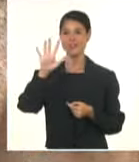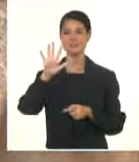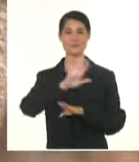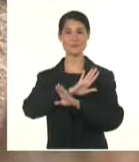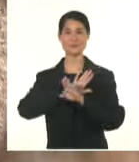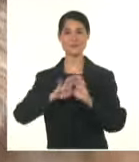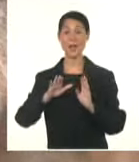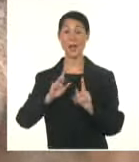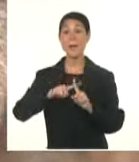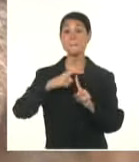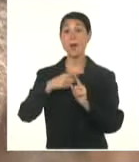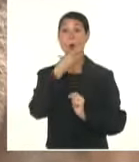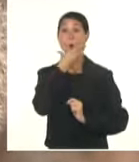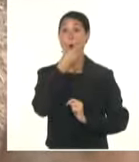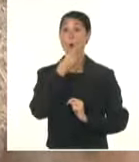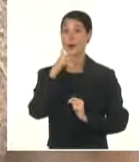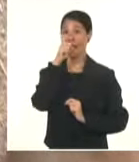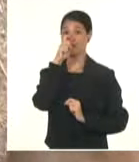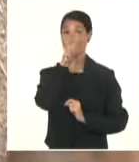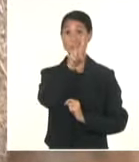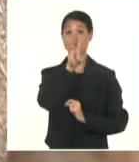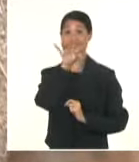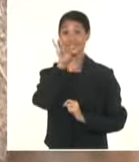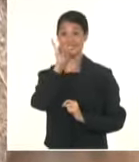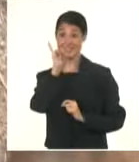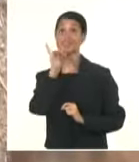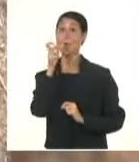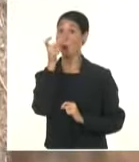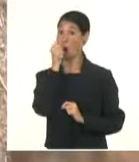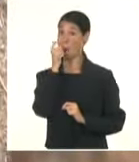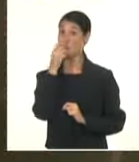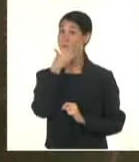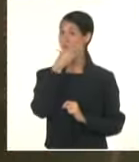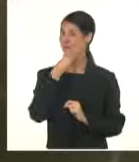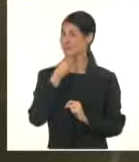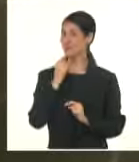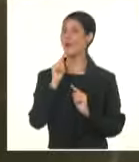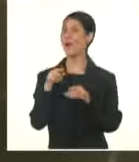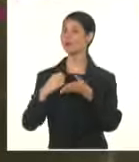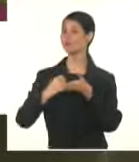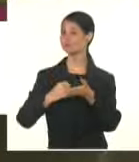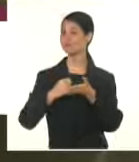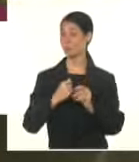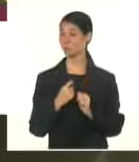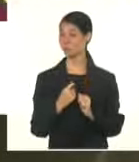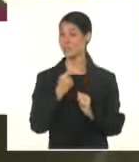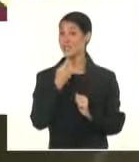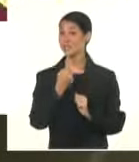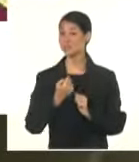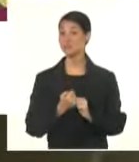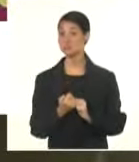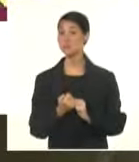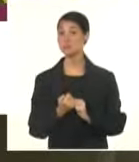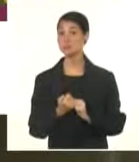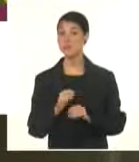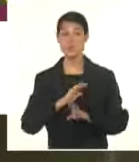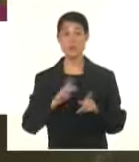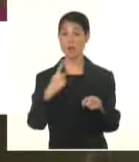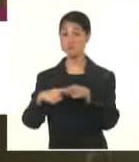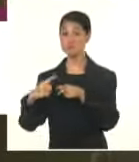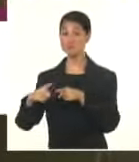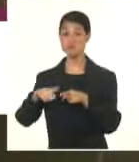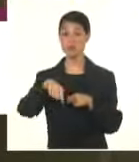de 27 años, Alberto Santana Hernández. Como joven campesino he sido beneficiado con varios recursos a través del